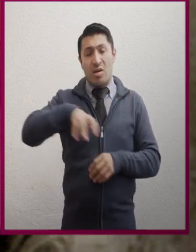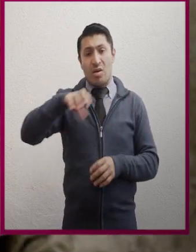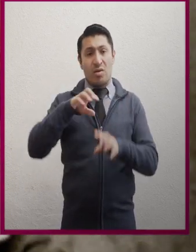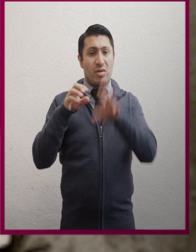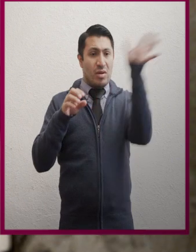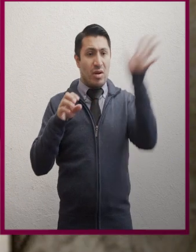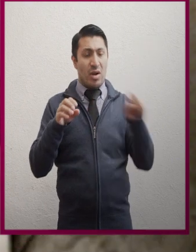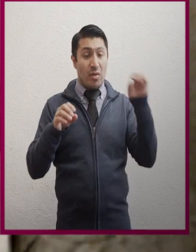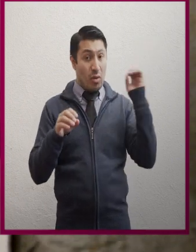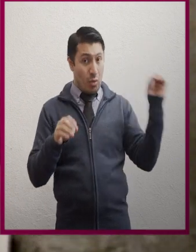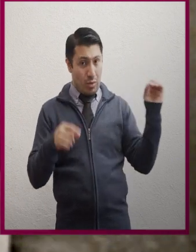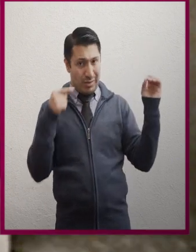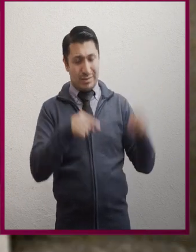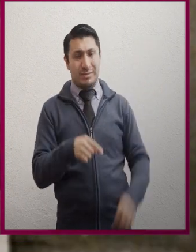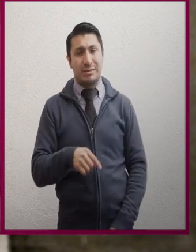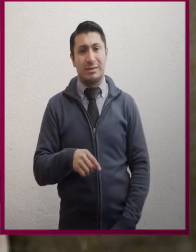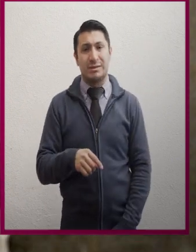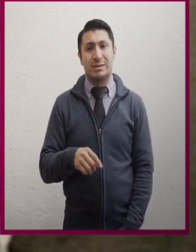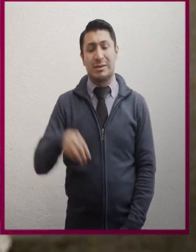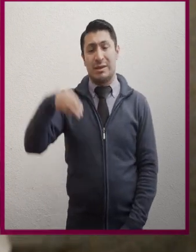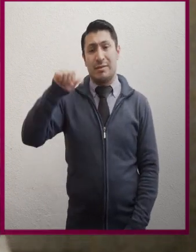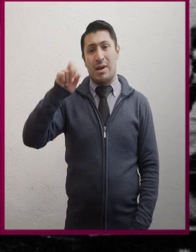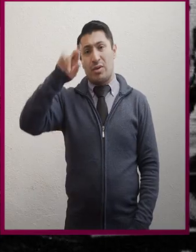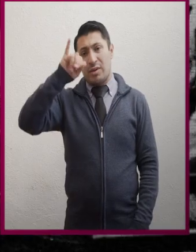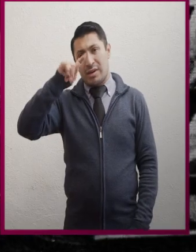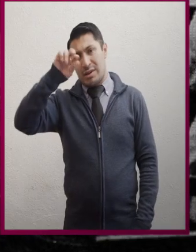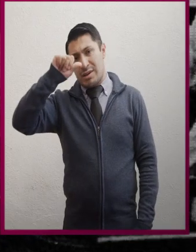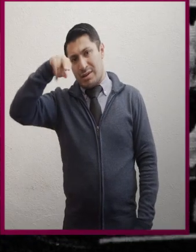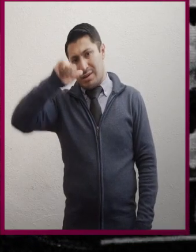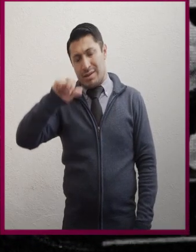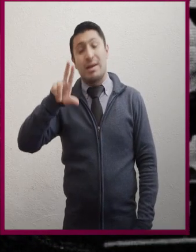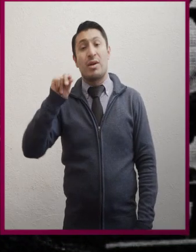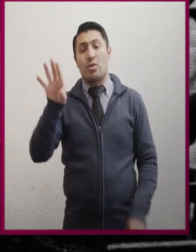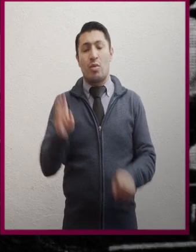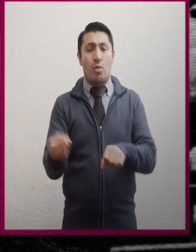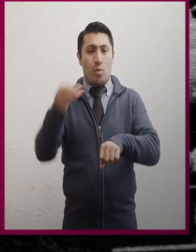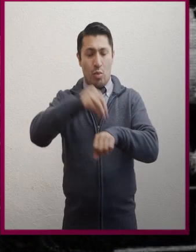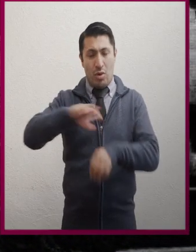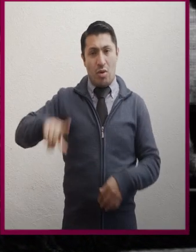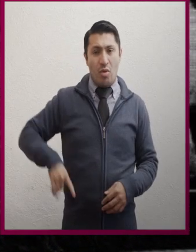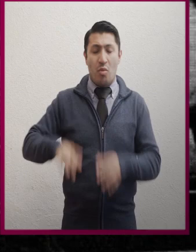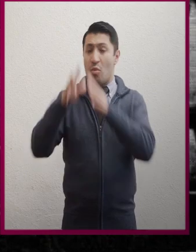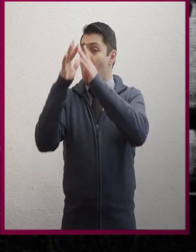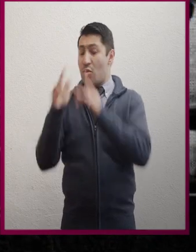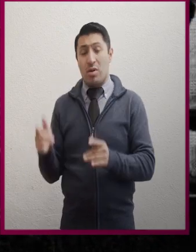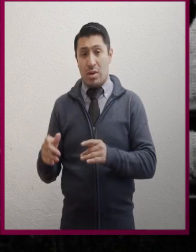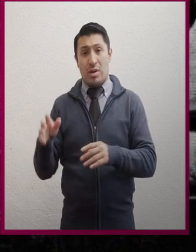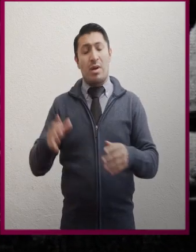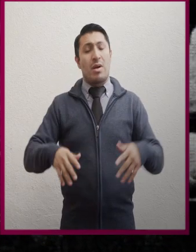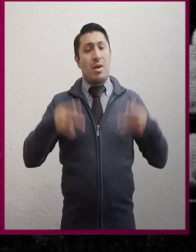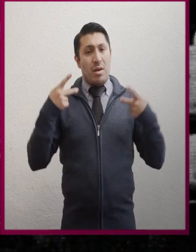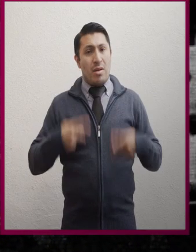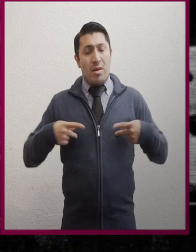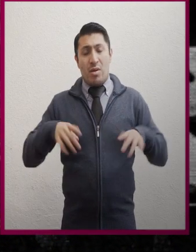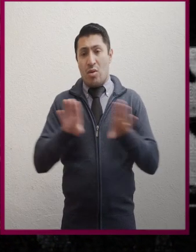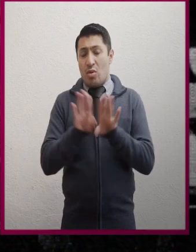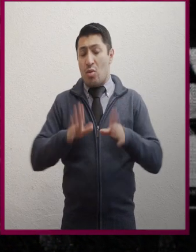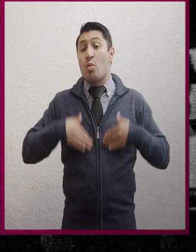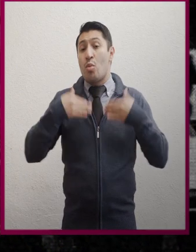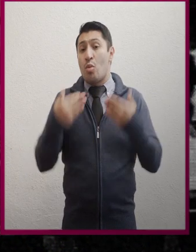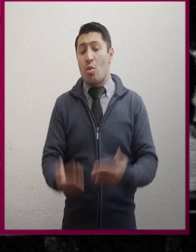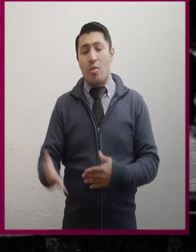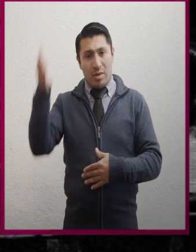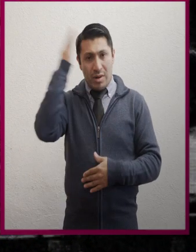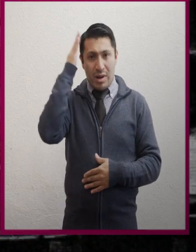las otras colonias de África Occidental. En Mauritania no se instaló un gobierno francés. Los colonos confiaron su